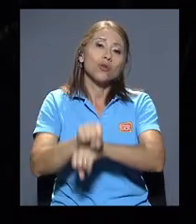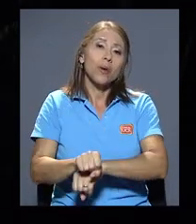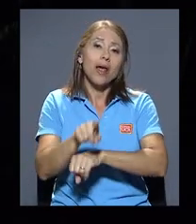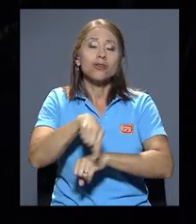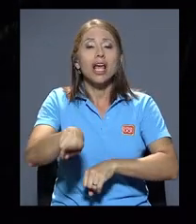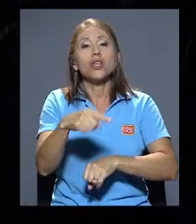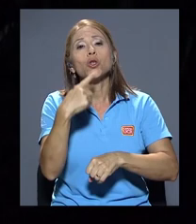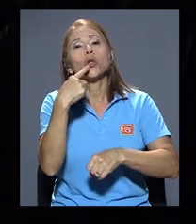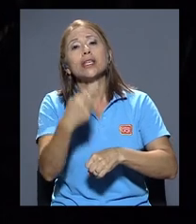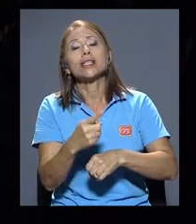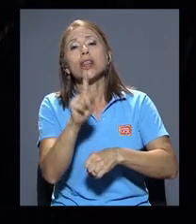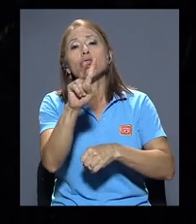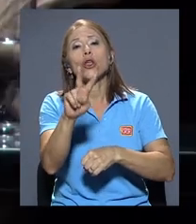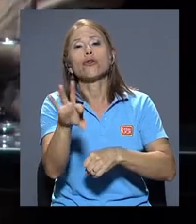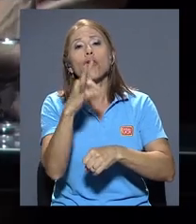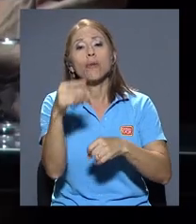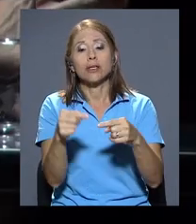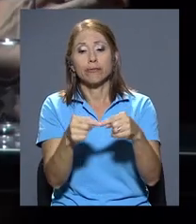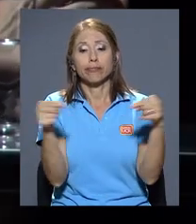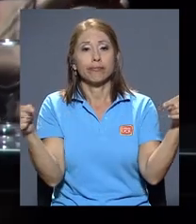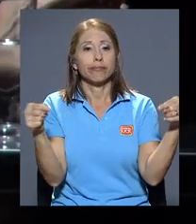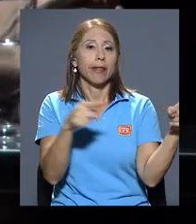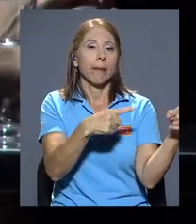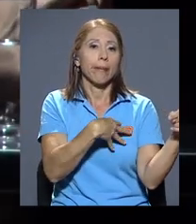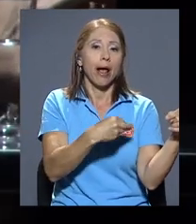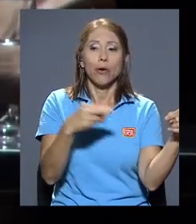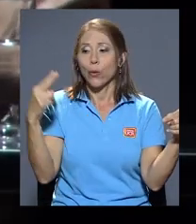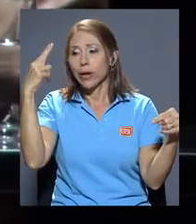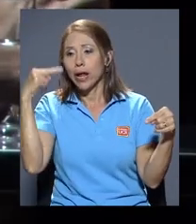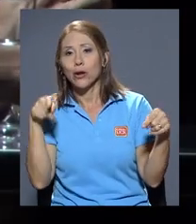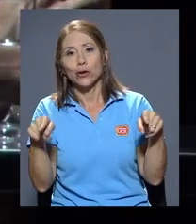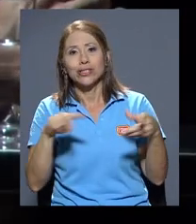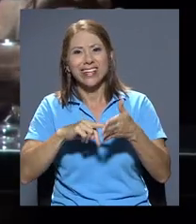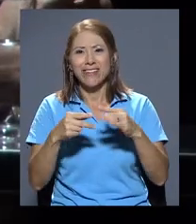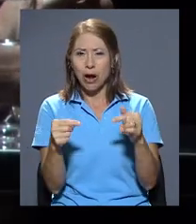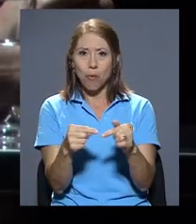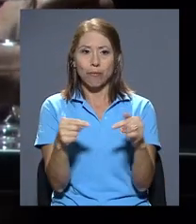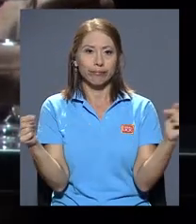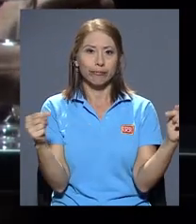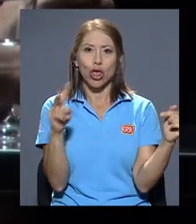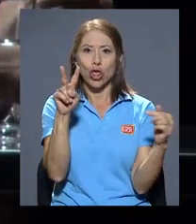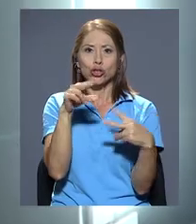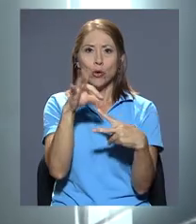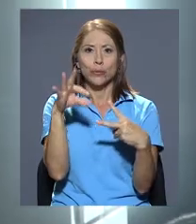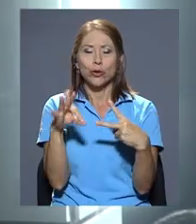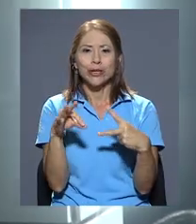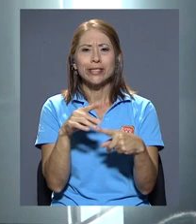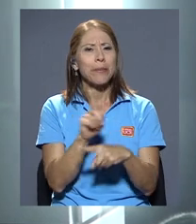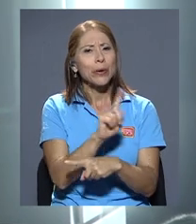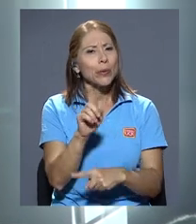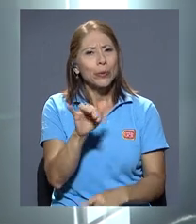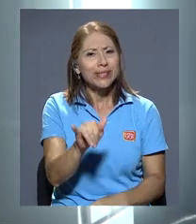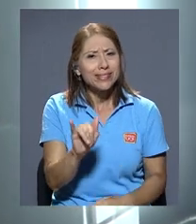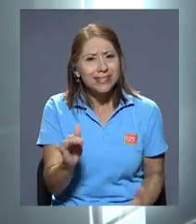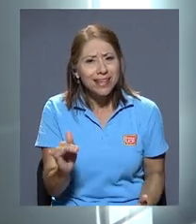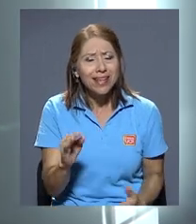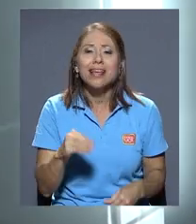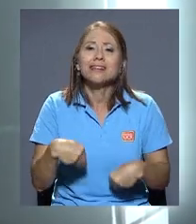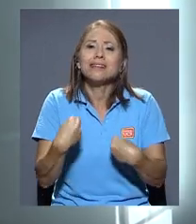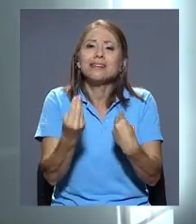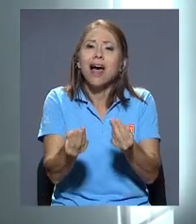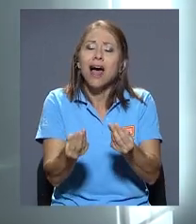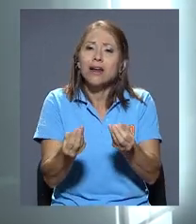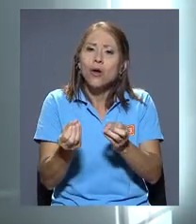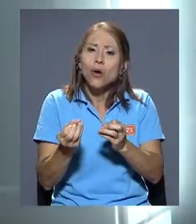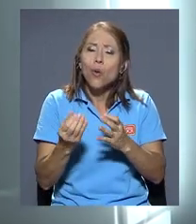uh-huh, y no es así. Y eso, justamente brindar la dosis de humanidad que justamente hacen